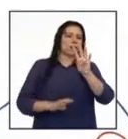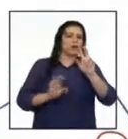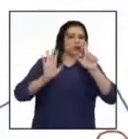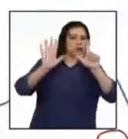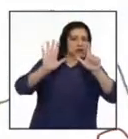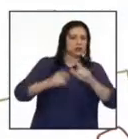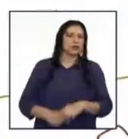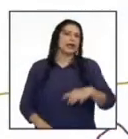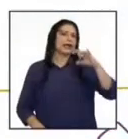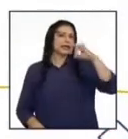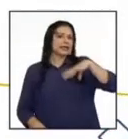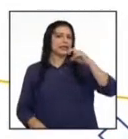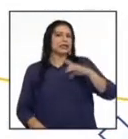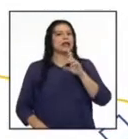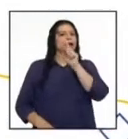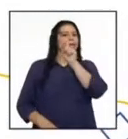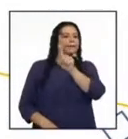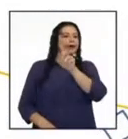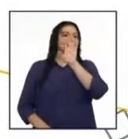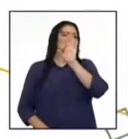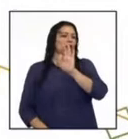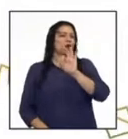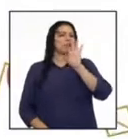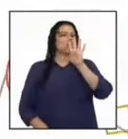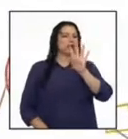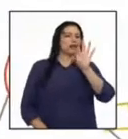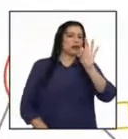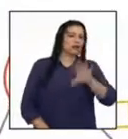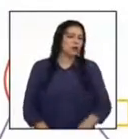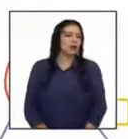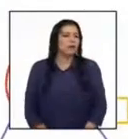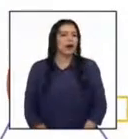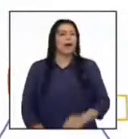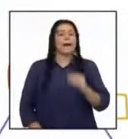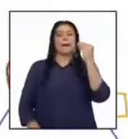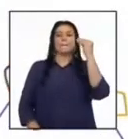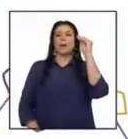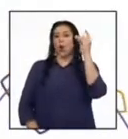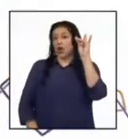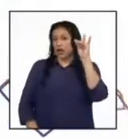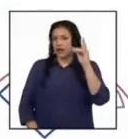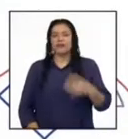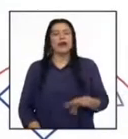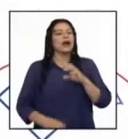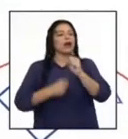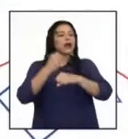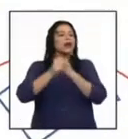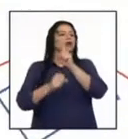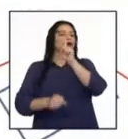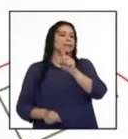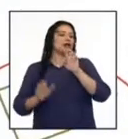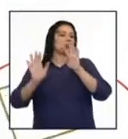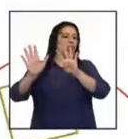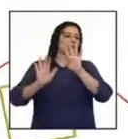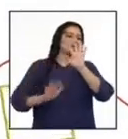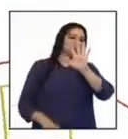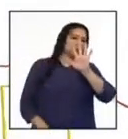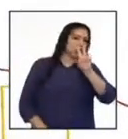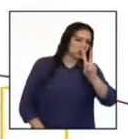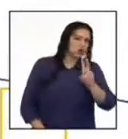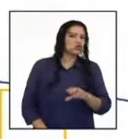1947, Chile en 1949, Bolivia en